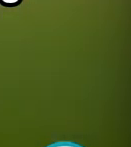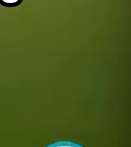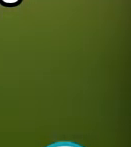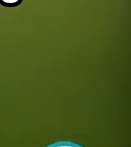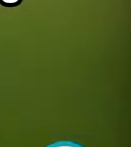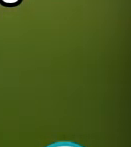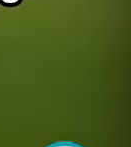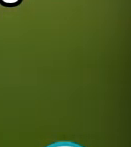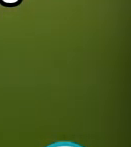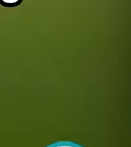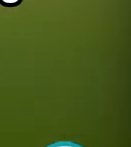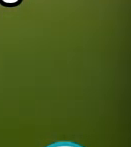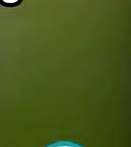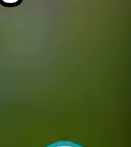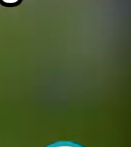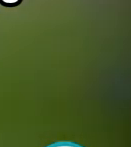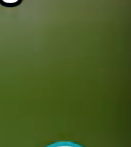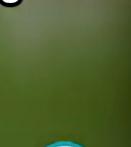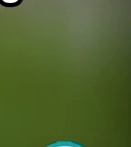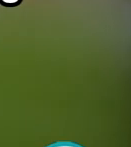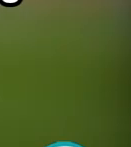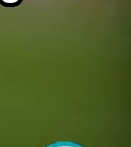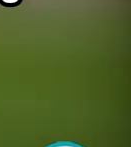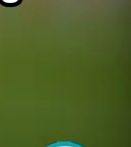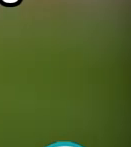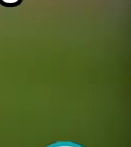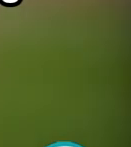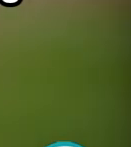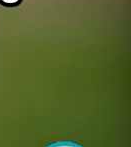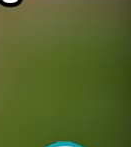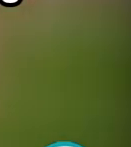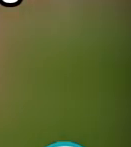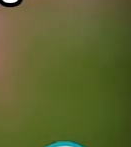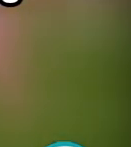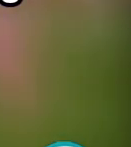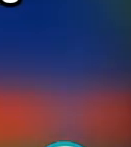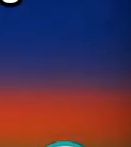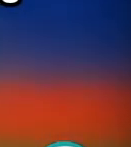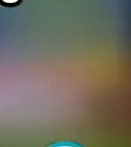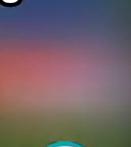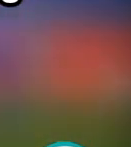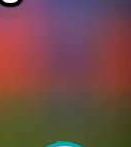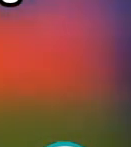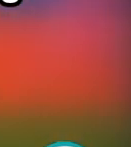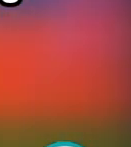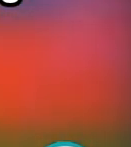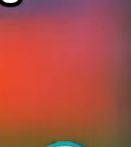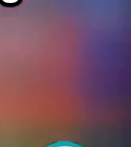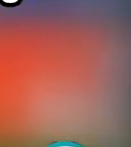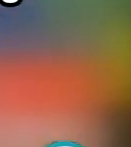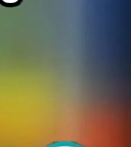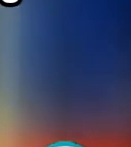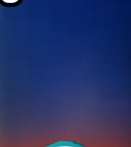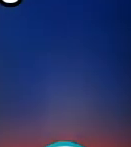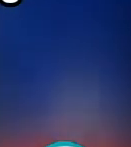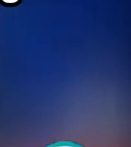adelantar en el minuto 15 de la primera parte. El gol llegó hace dos. Ahí vemos a José Bordalás, su equipo